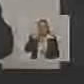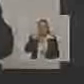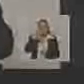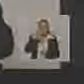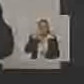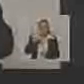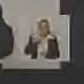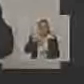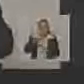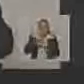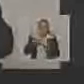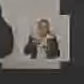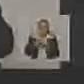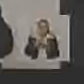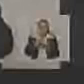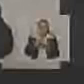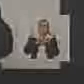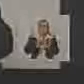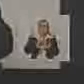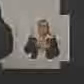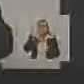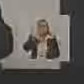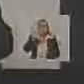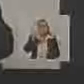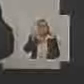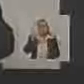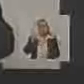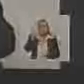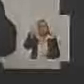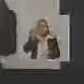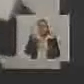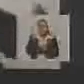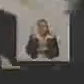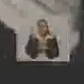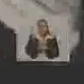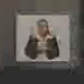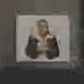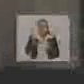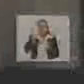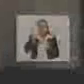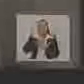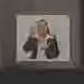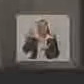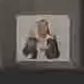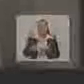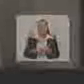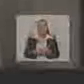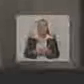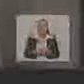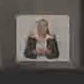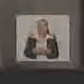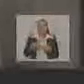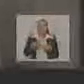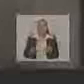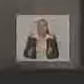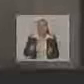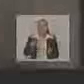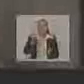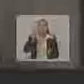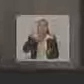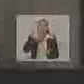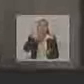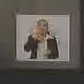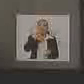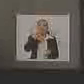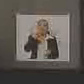con su apoyo este próximo 7 de junio para empezar a cambiar las cosas. Muchas gracias. Gracias. Tiene la palabra Zipacli